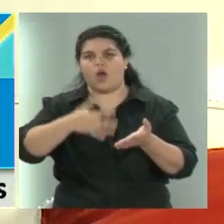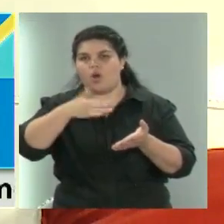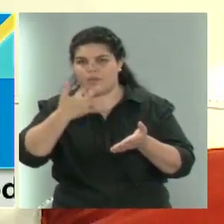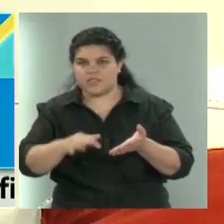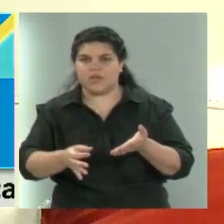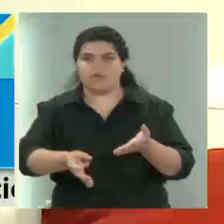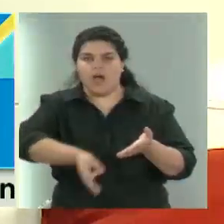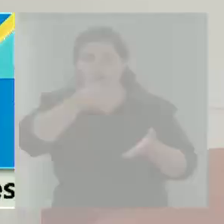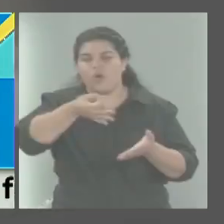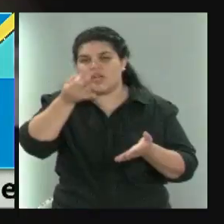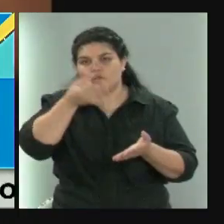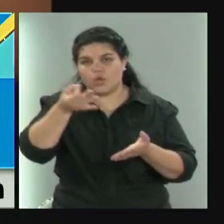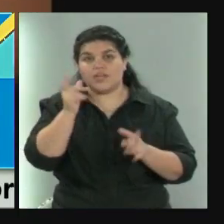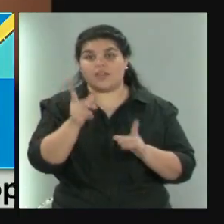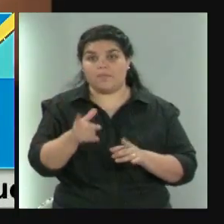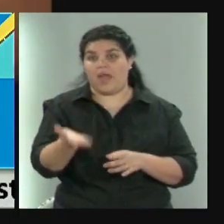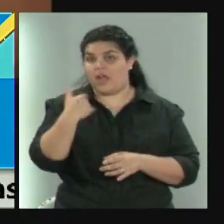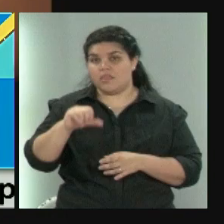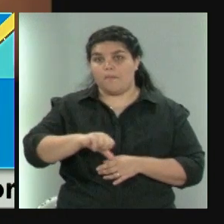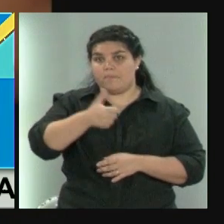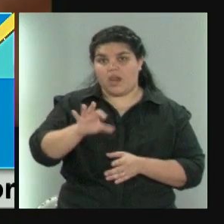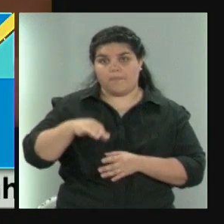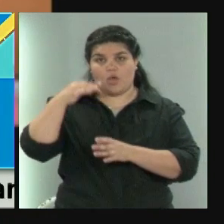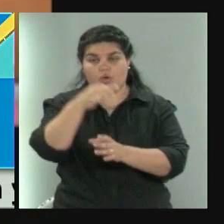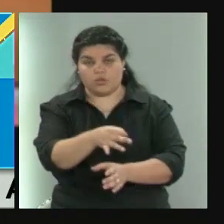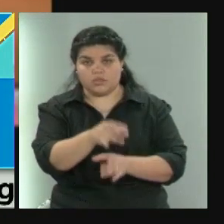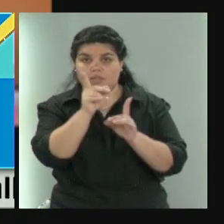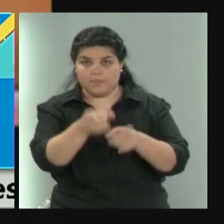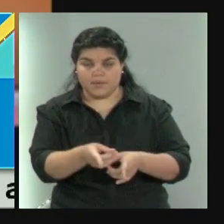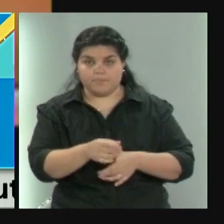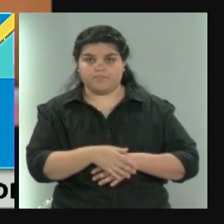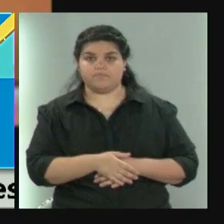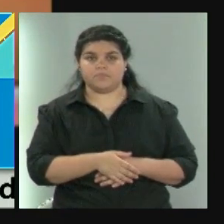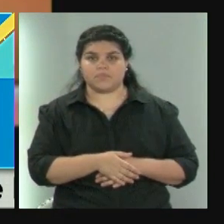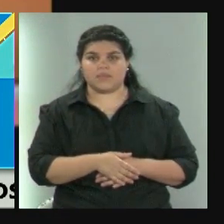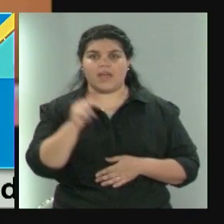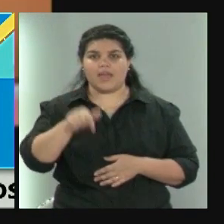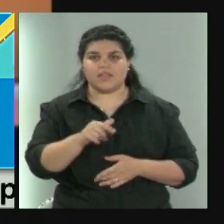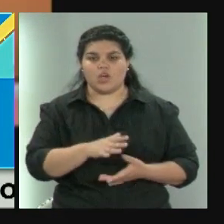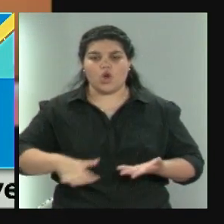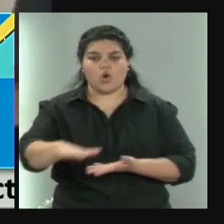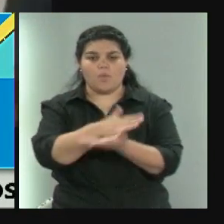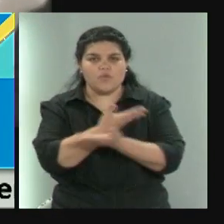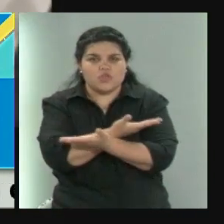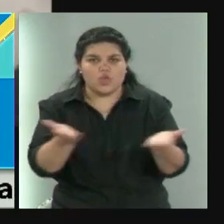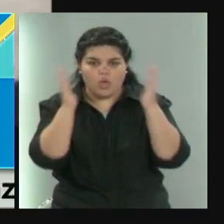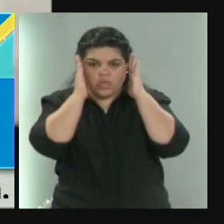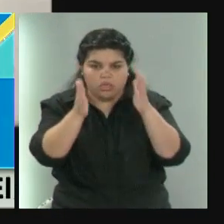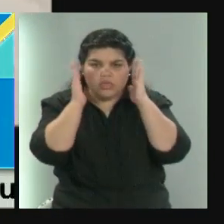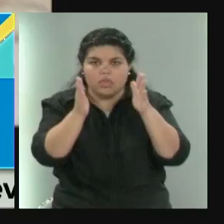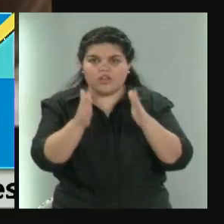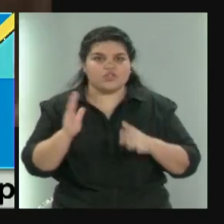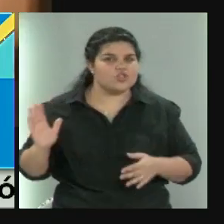formas distintas también habían ganado un premio. Y le sumaban esto, ¿no? Esto otro, donde toda la comunidad estaba metida, estaba